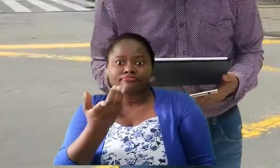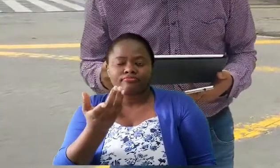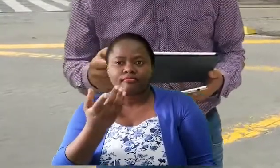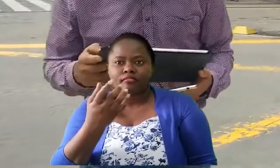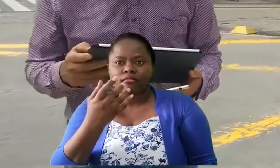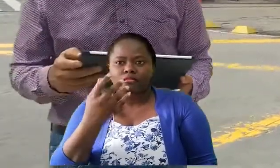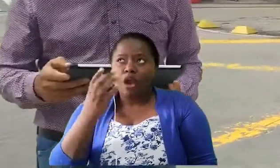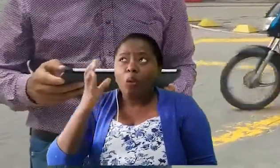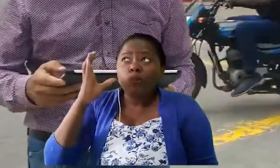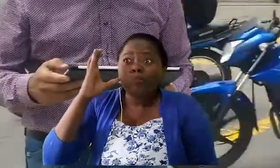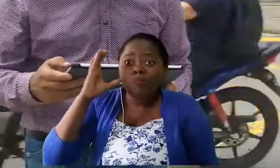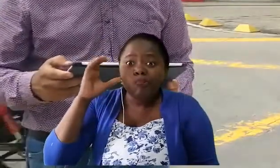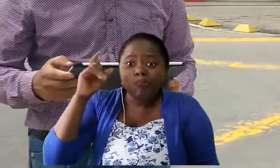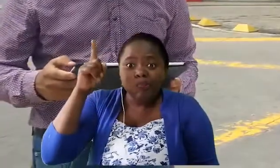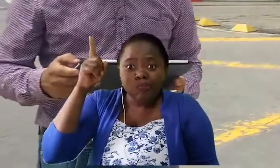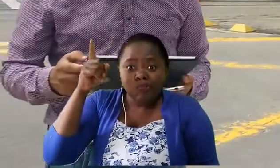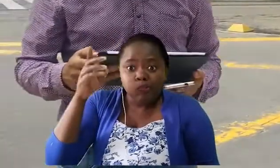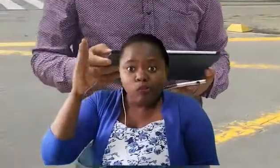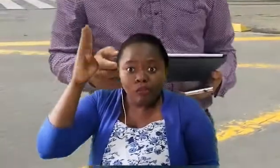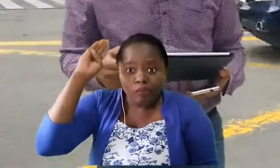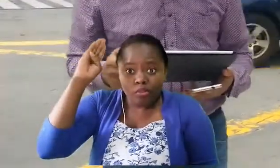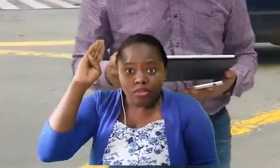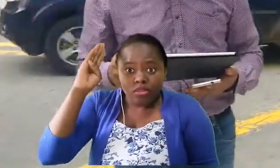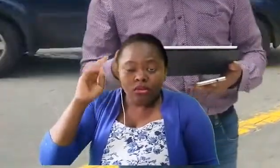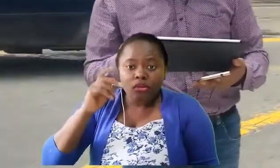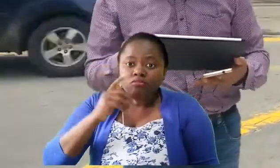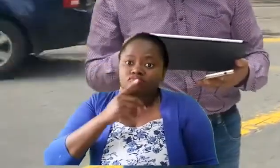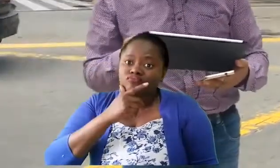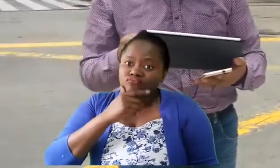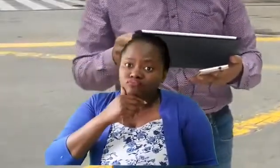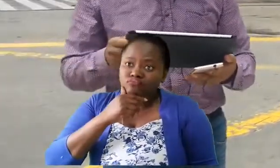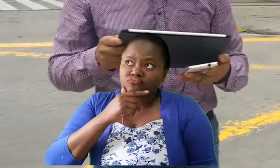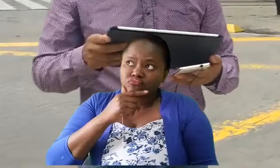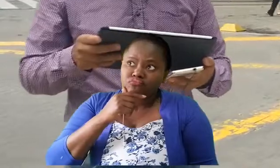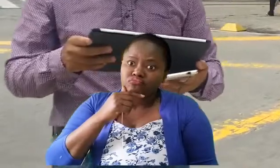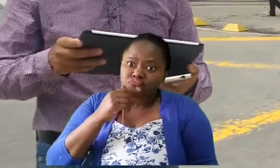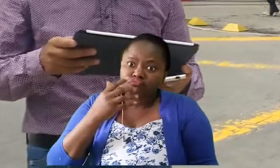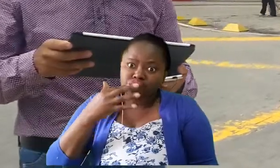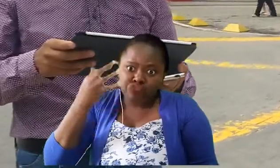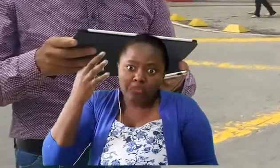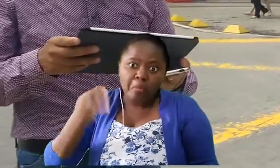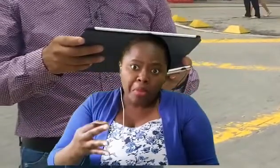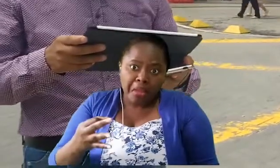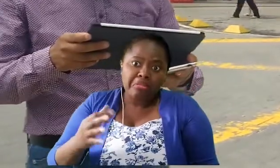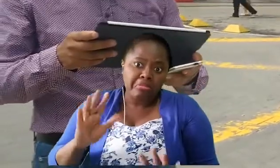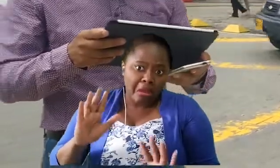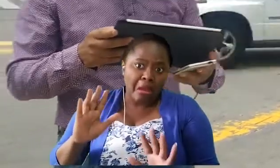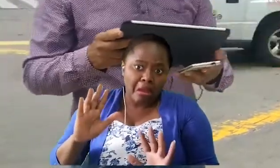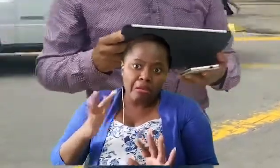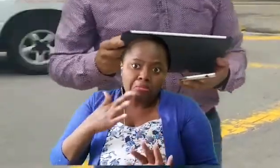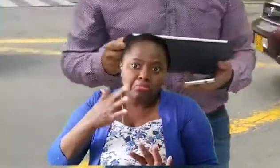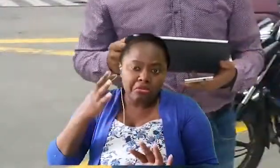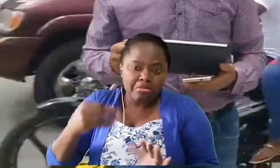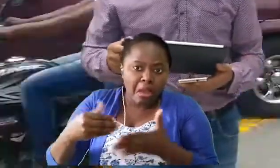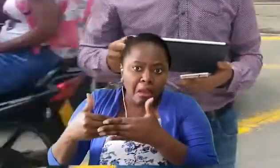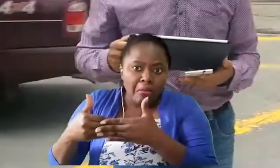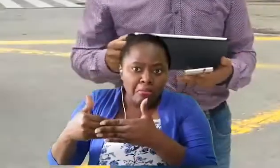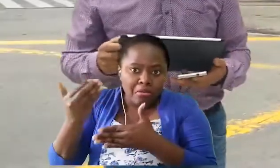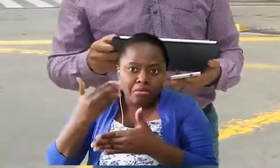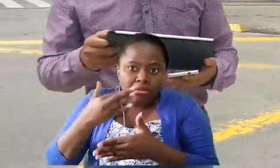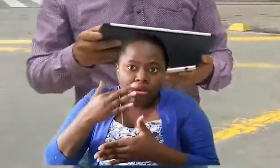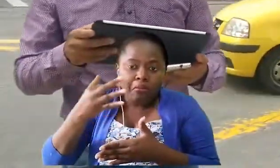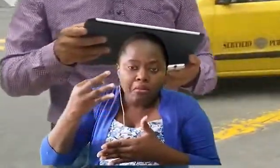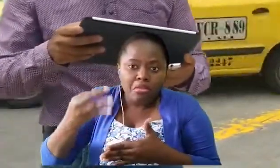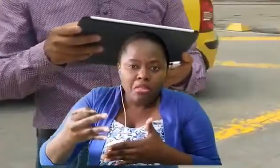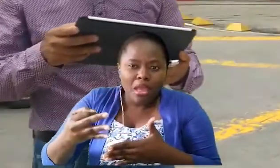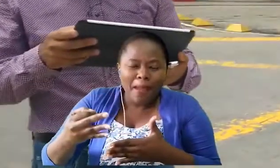tiene verosimilitud inicial, o sea, es verdad inicialmente, pero además los indicios